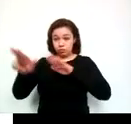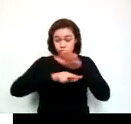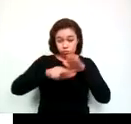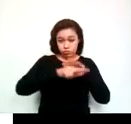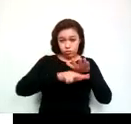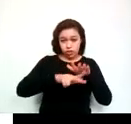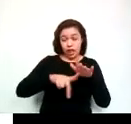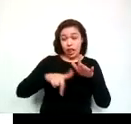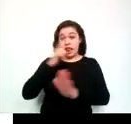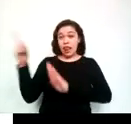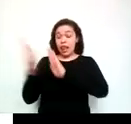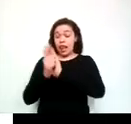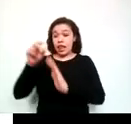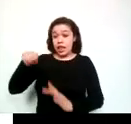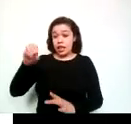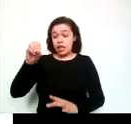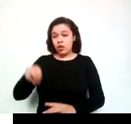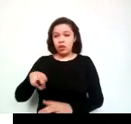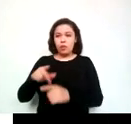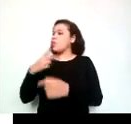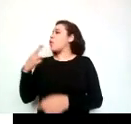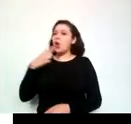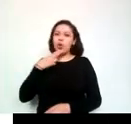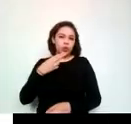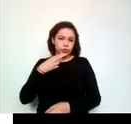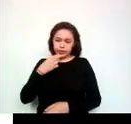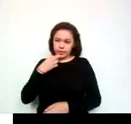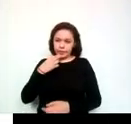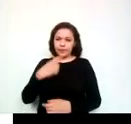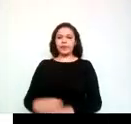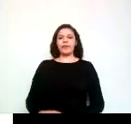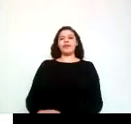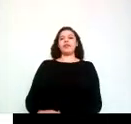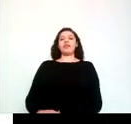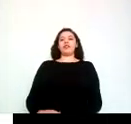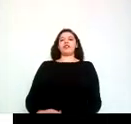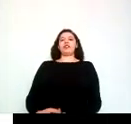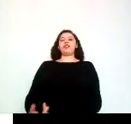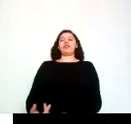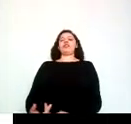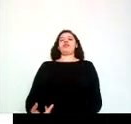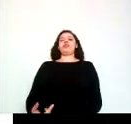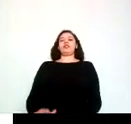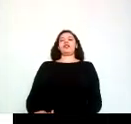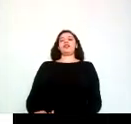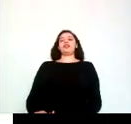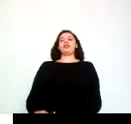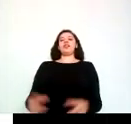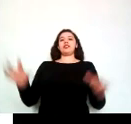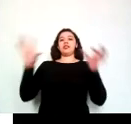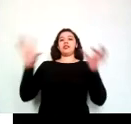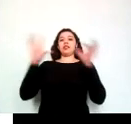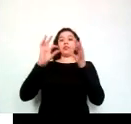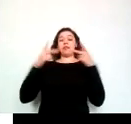ley no es aplicable, ¿ok? Y si hablamos de aquellos voluntarios